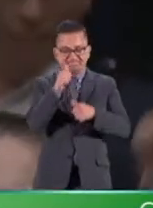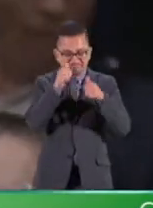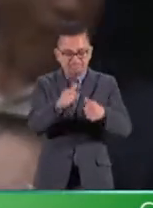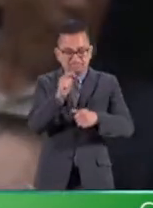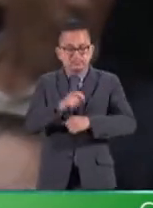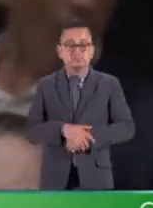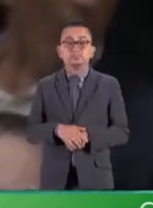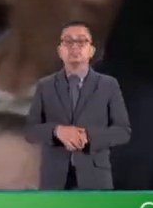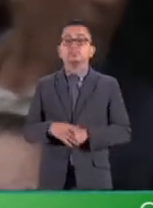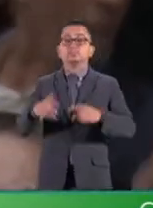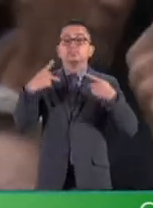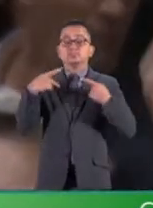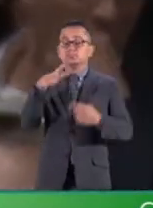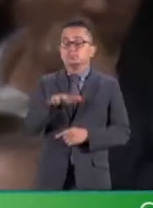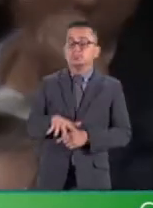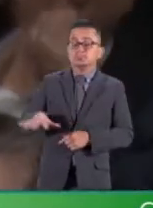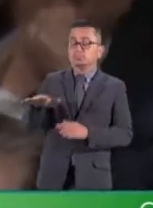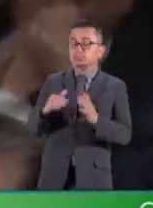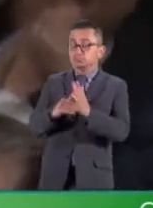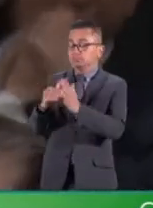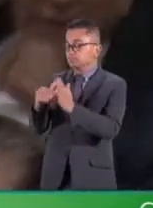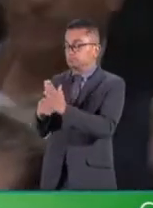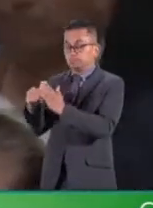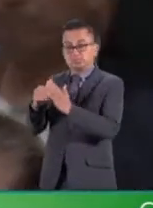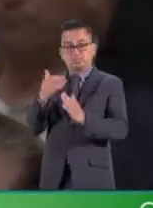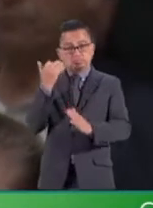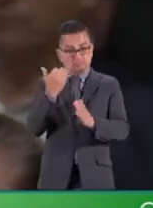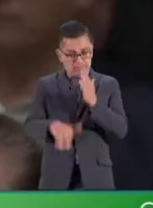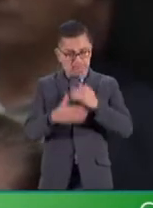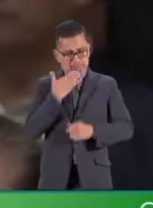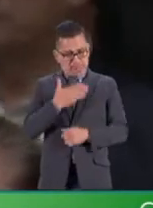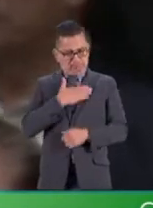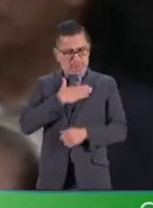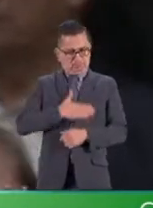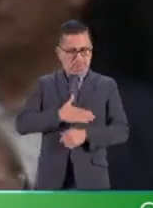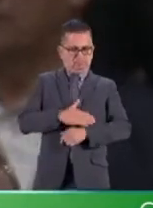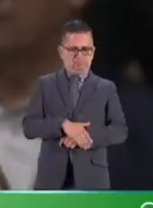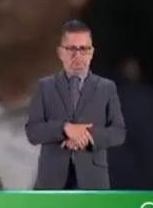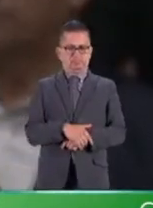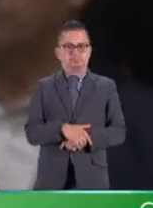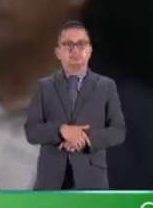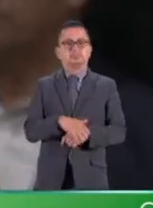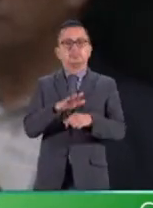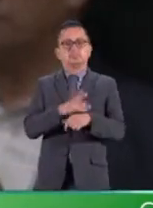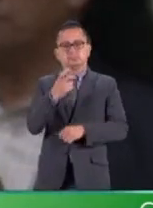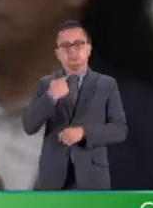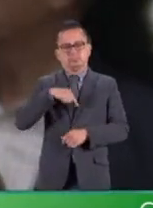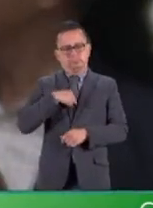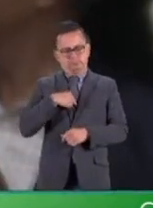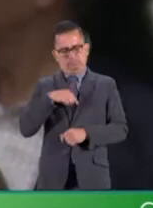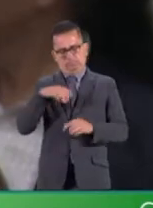para millones de personas, las personas de a pie. Por ello, Movimiento Ciudadano, presentamos una